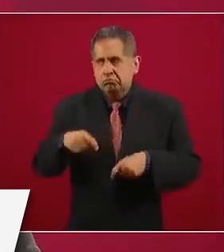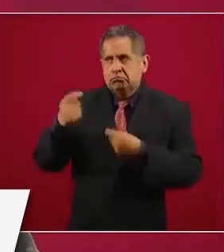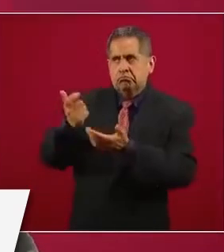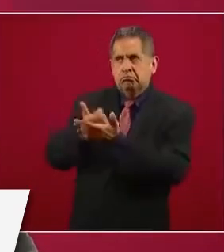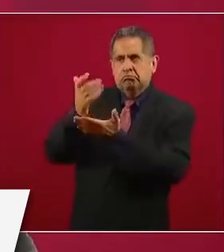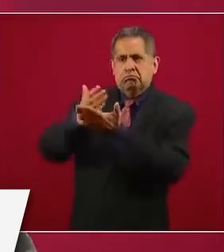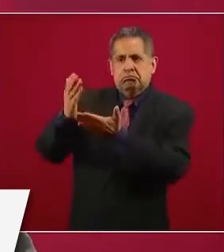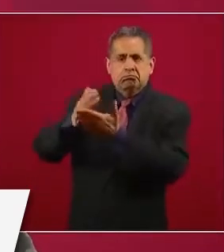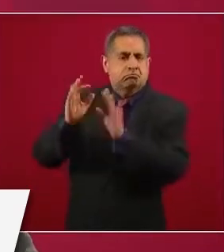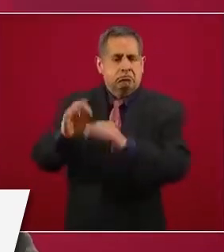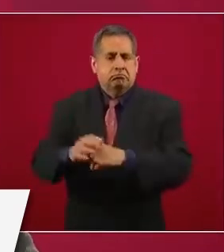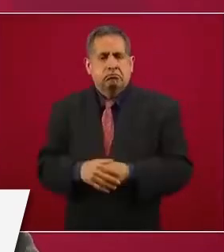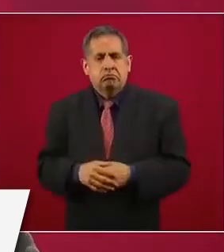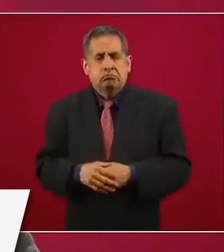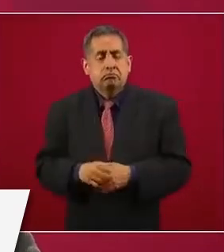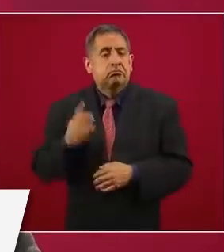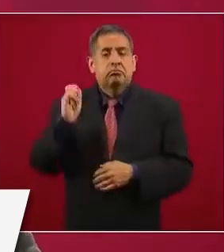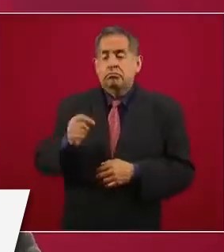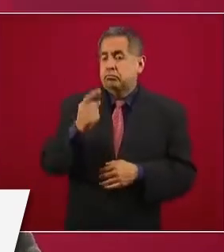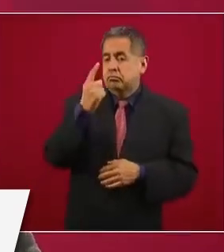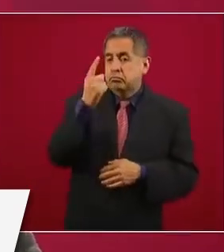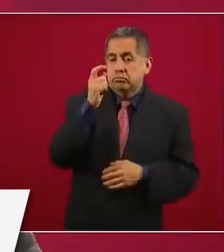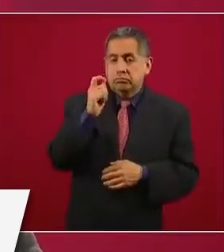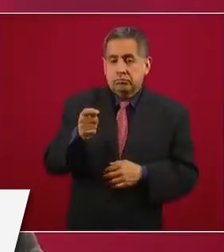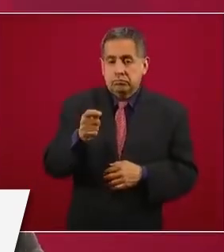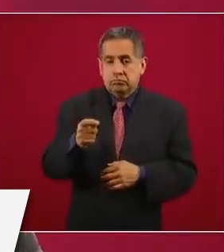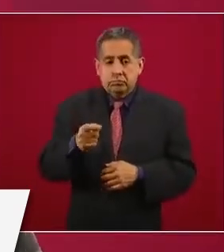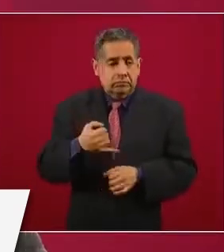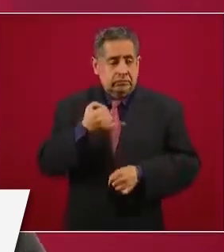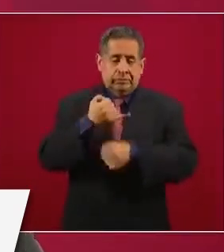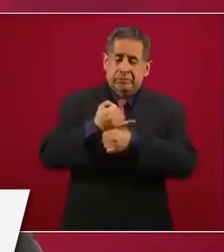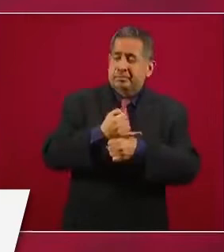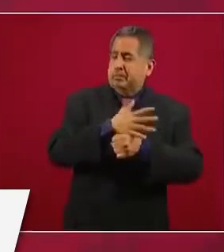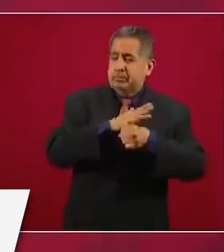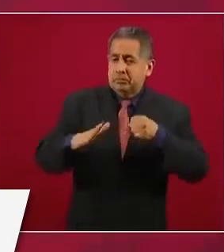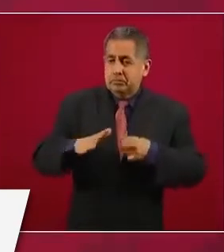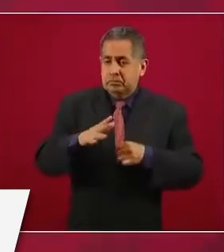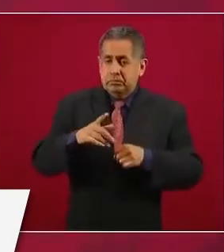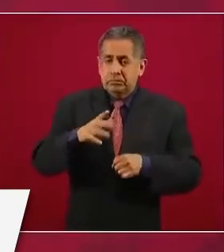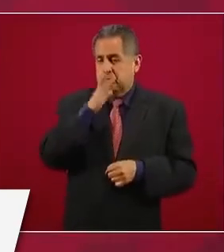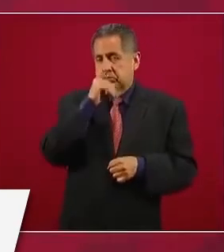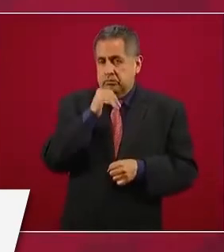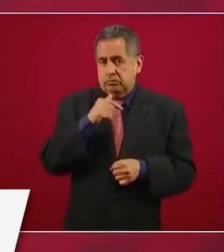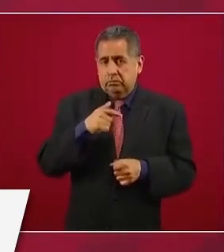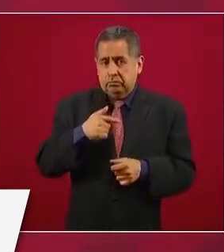lo que decía Juárez, nadie está obligado a lo imposible,